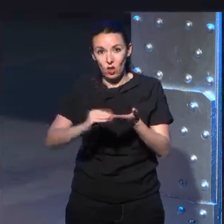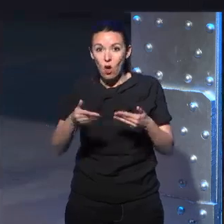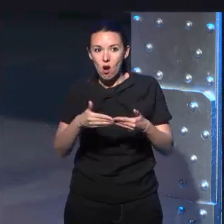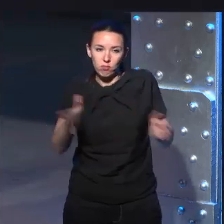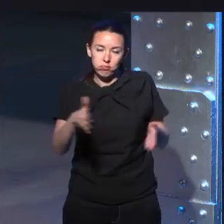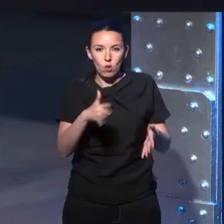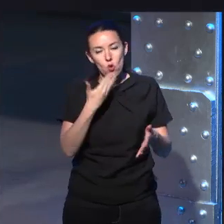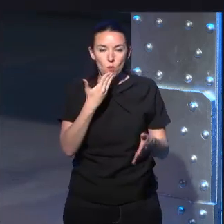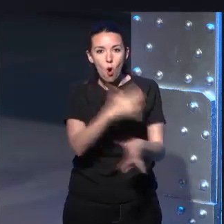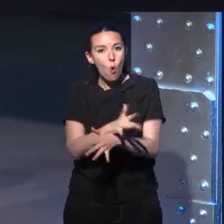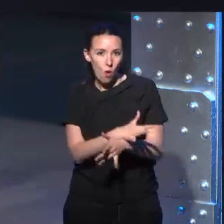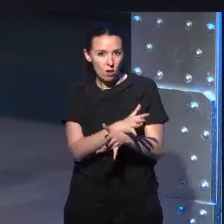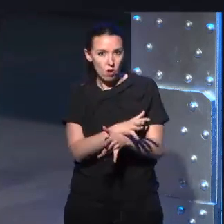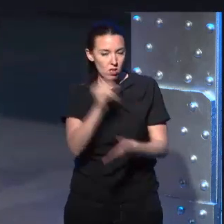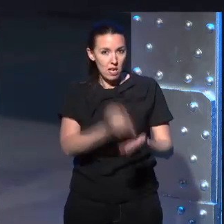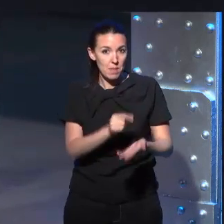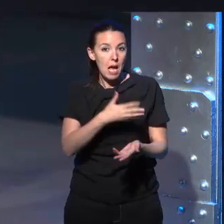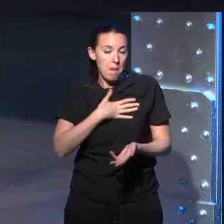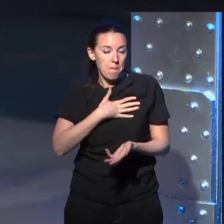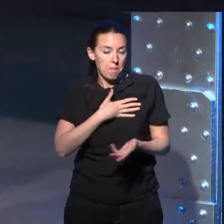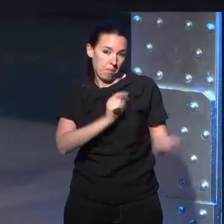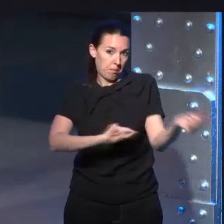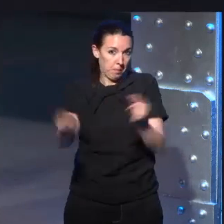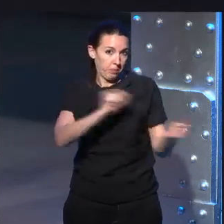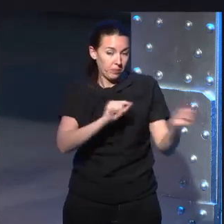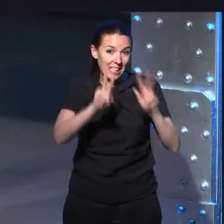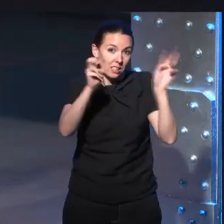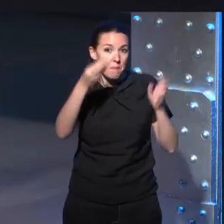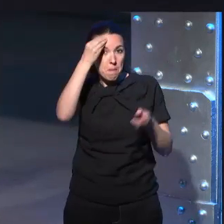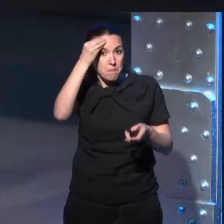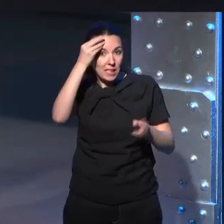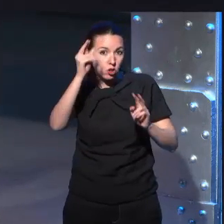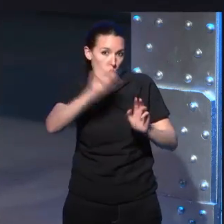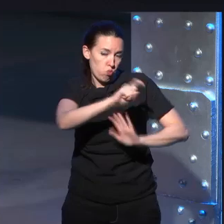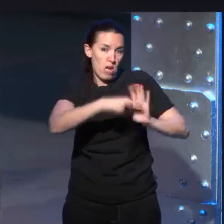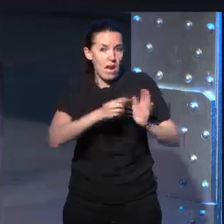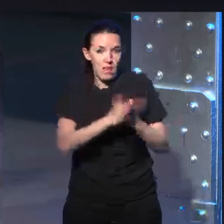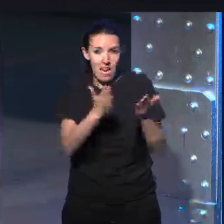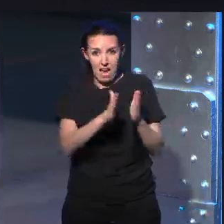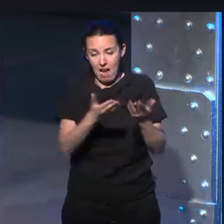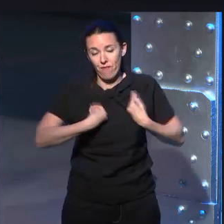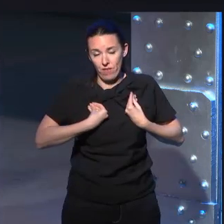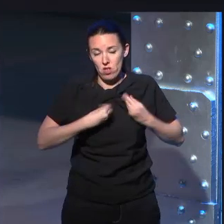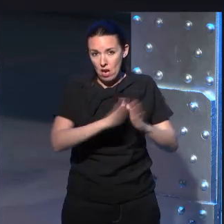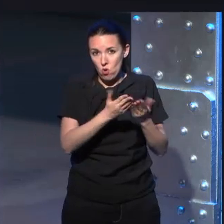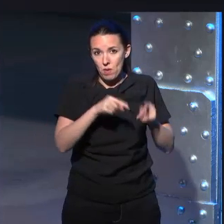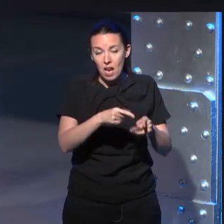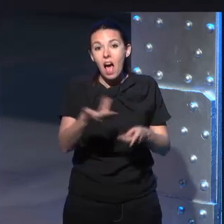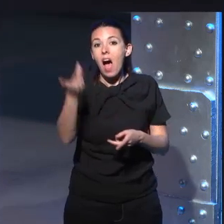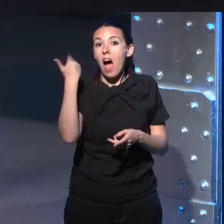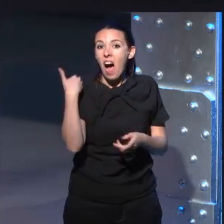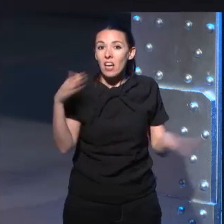muy rápidamente, y no digo nada más, y ya que creo que es un tratado sobre la vida tu novela, anoche, viendo a